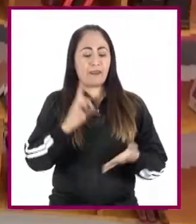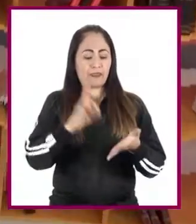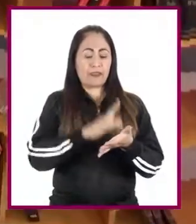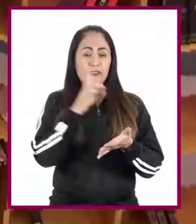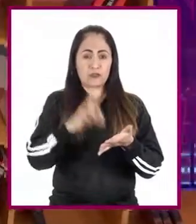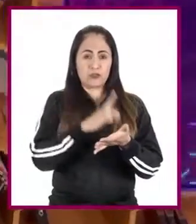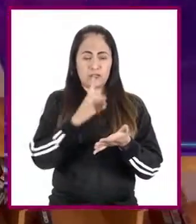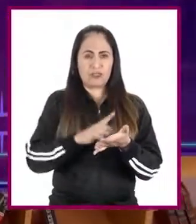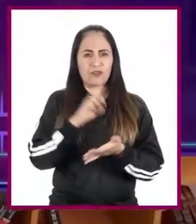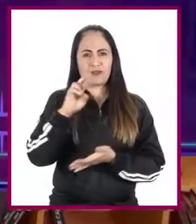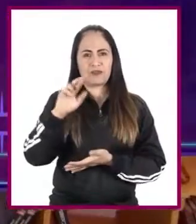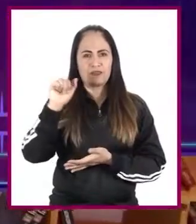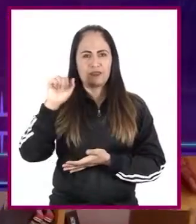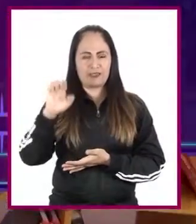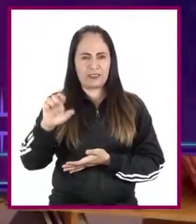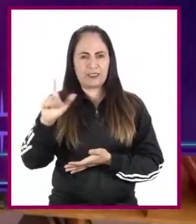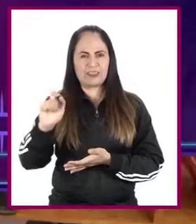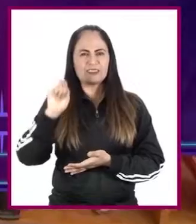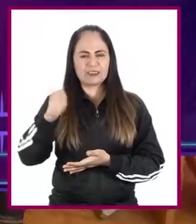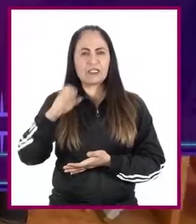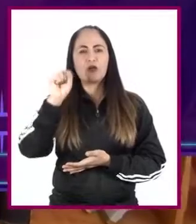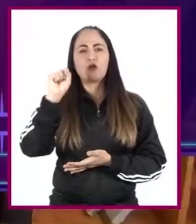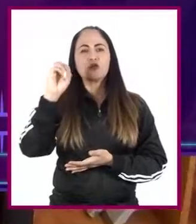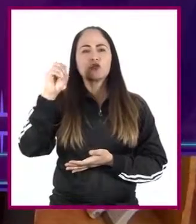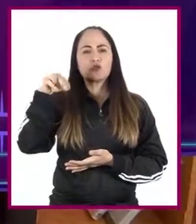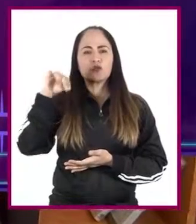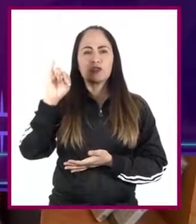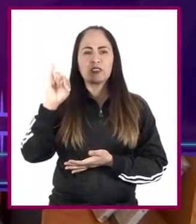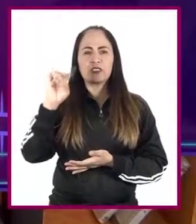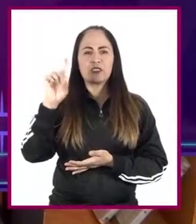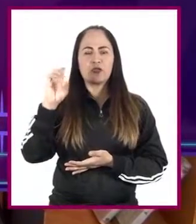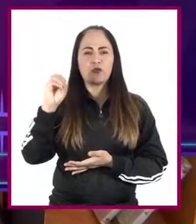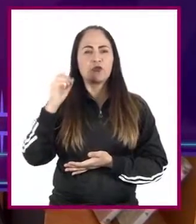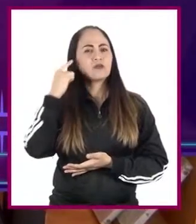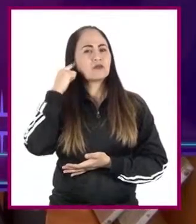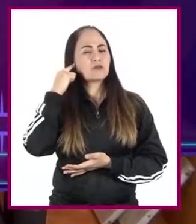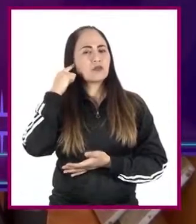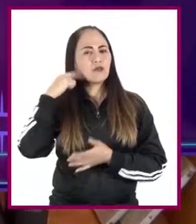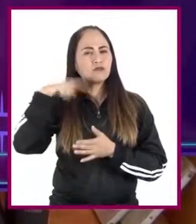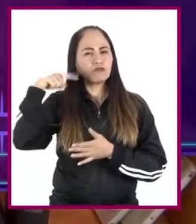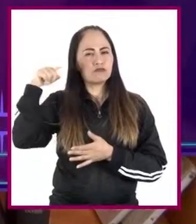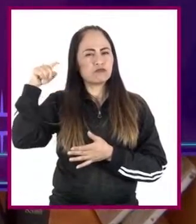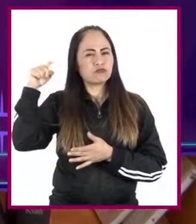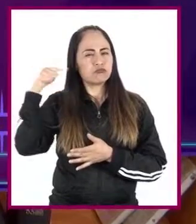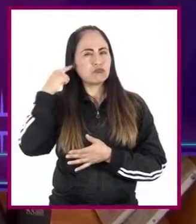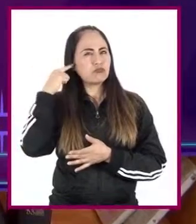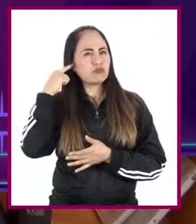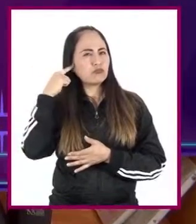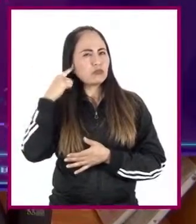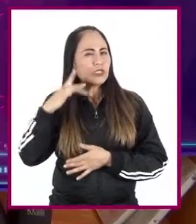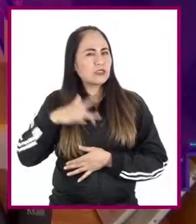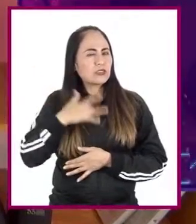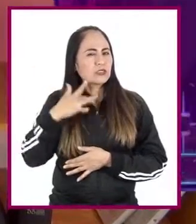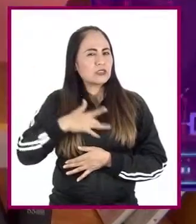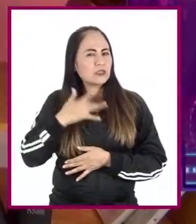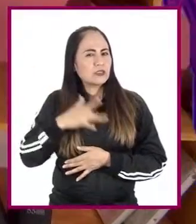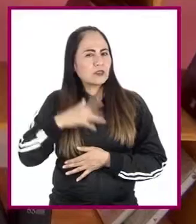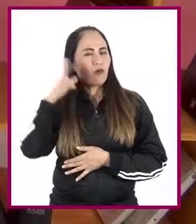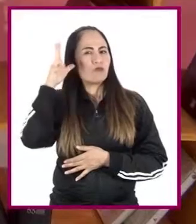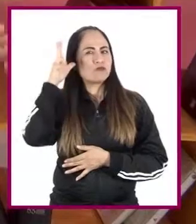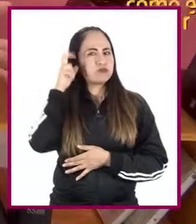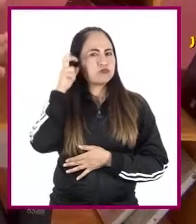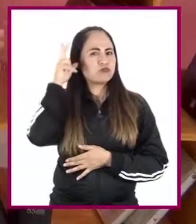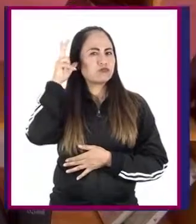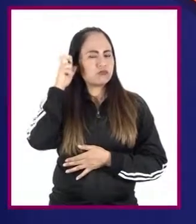Lengua Española, es la sensación producida en el órgano del oído por el movimiento vibratorio de los cuerpos, transmitido por un medio